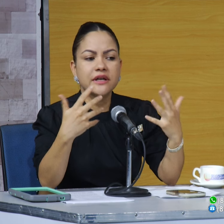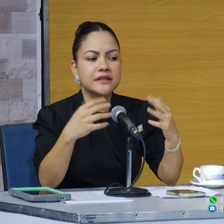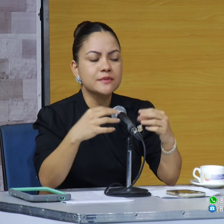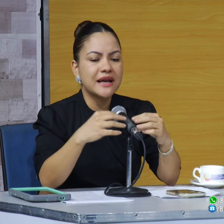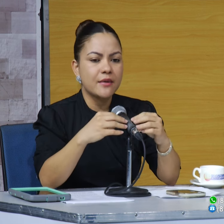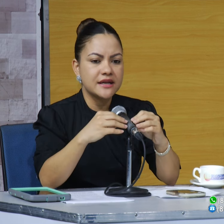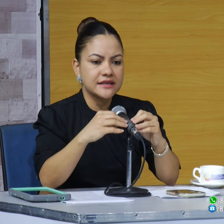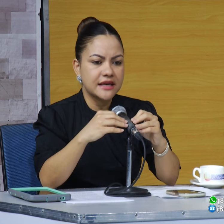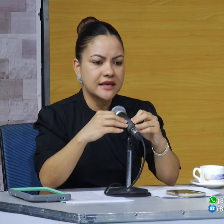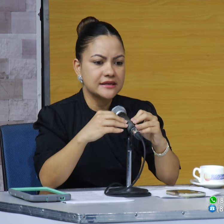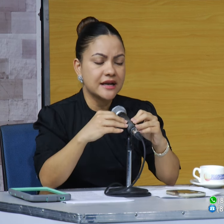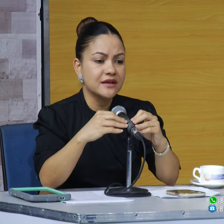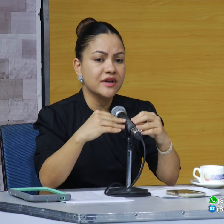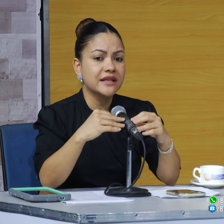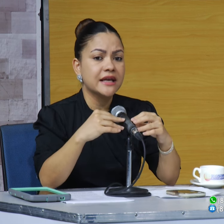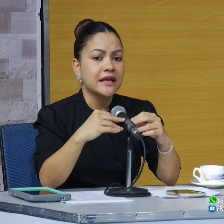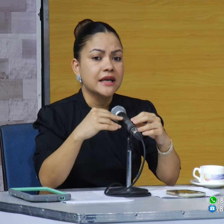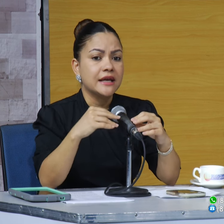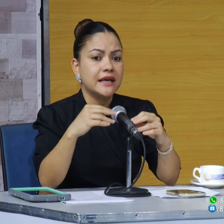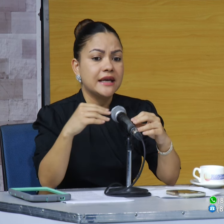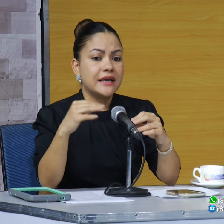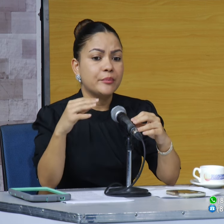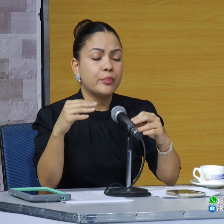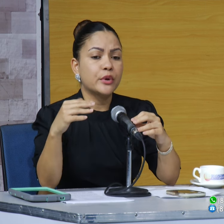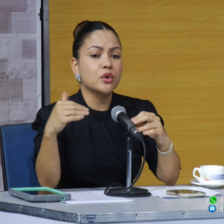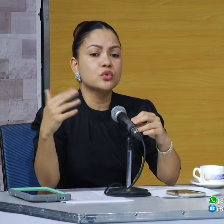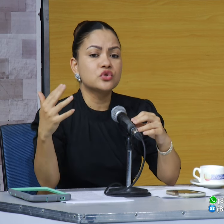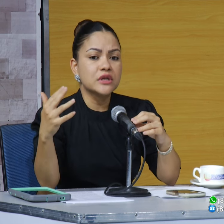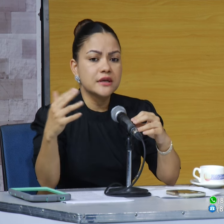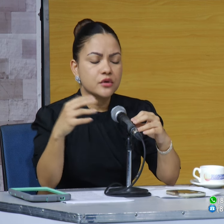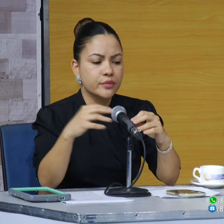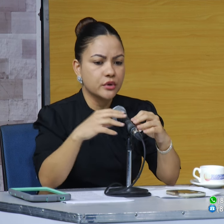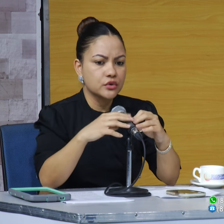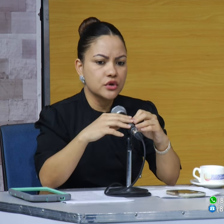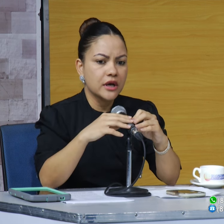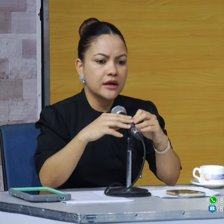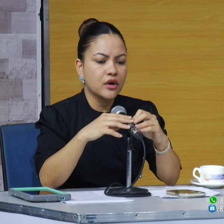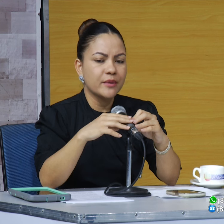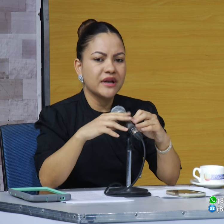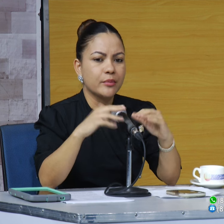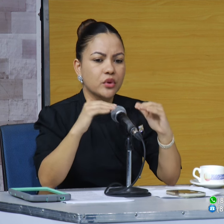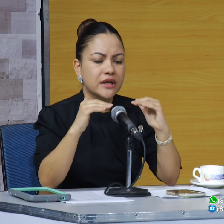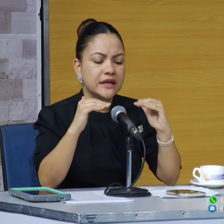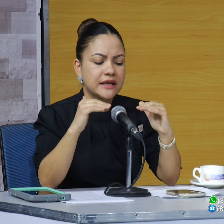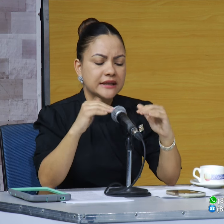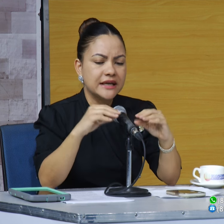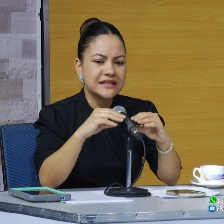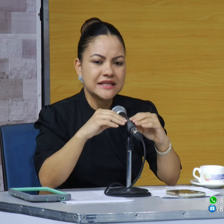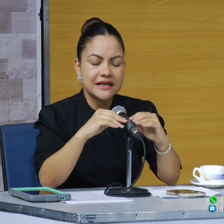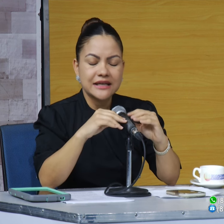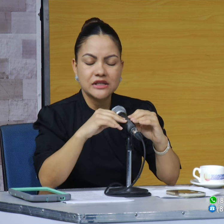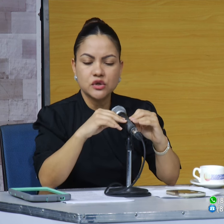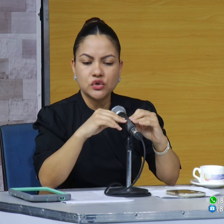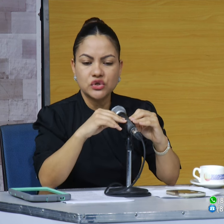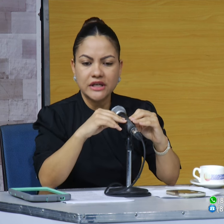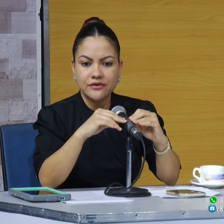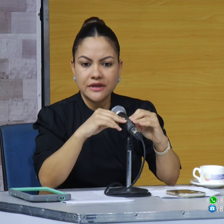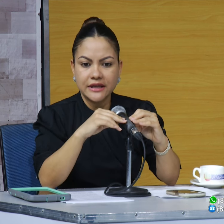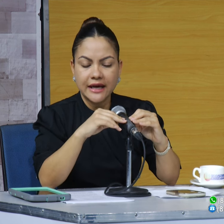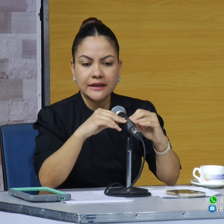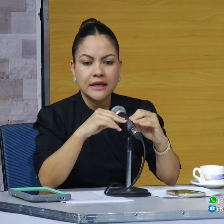los diferentes malabares que hay que hacer a nivel de eh producir o de producción en el lugar para poder tener cierta